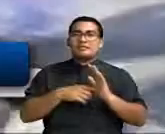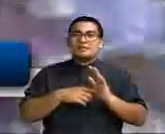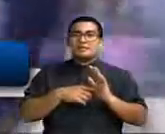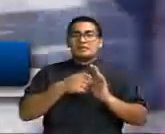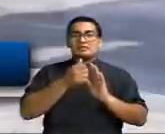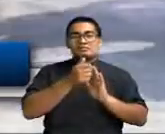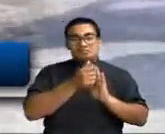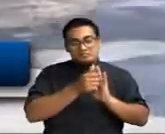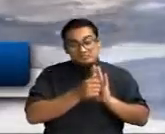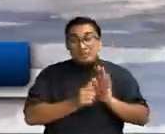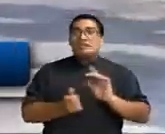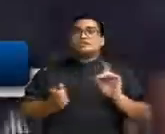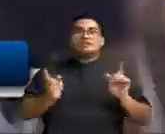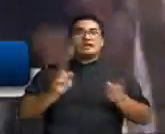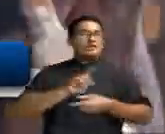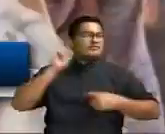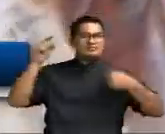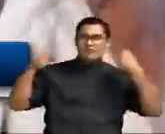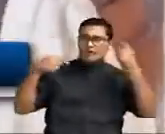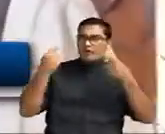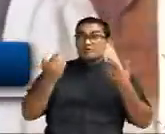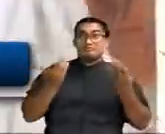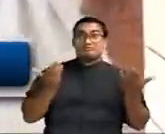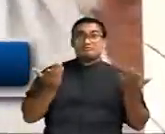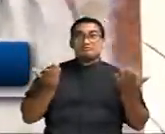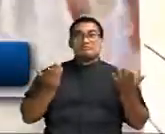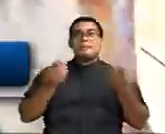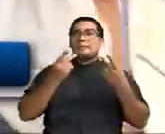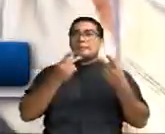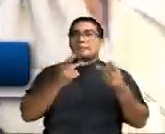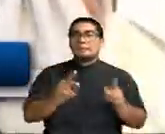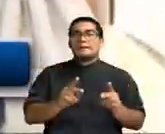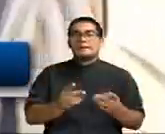a la manía. Sin embargo, esto depende de mucho